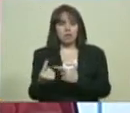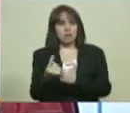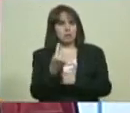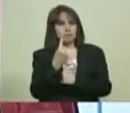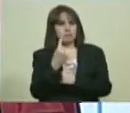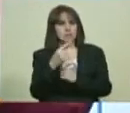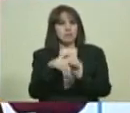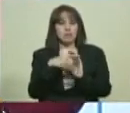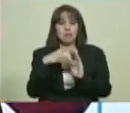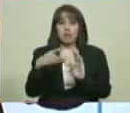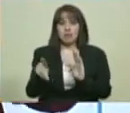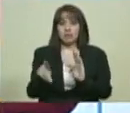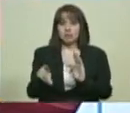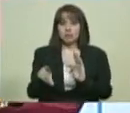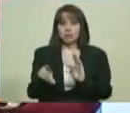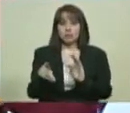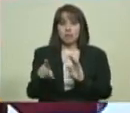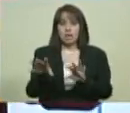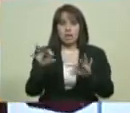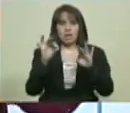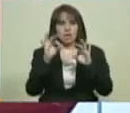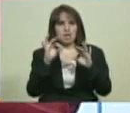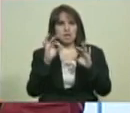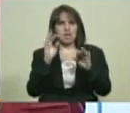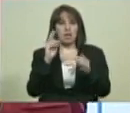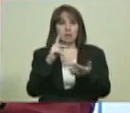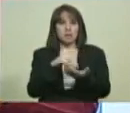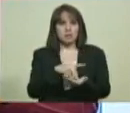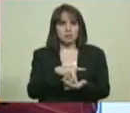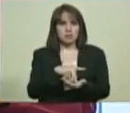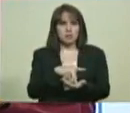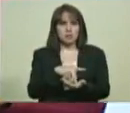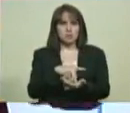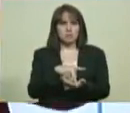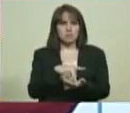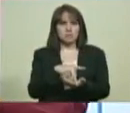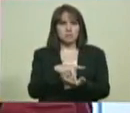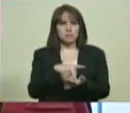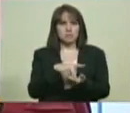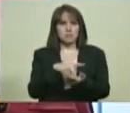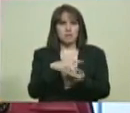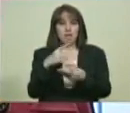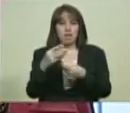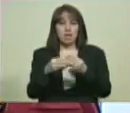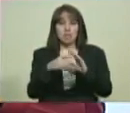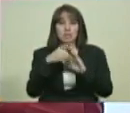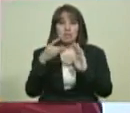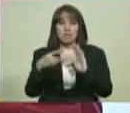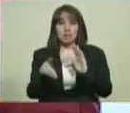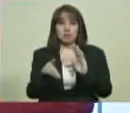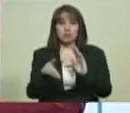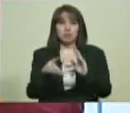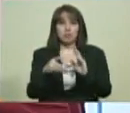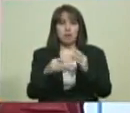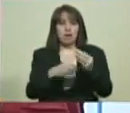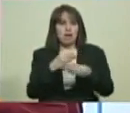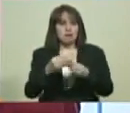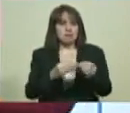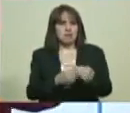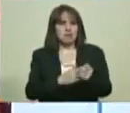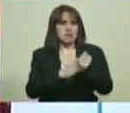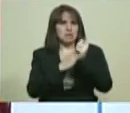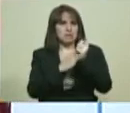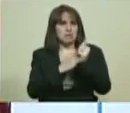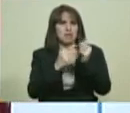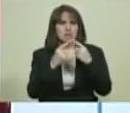derechos. El derecho a elegir, el derecho a participar, el derecho a ser líder en las distintas